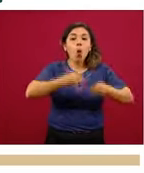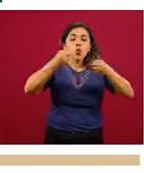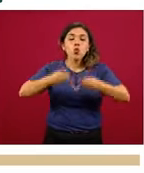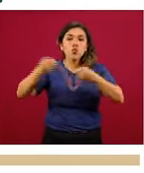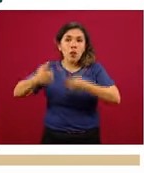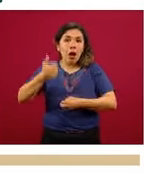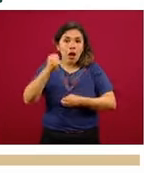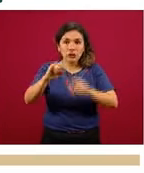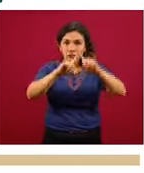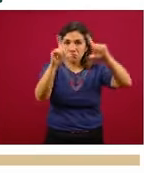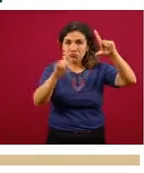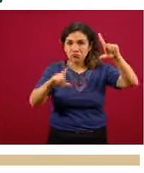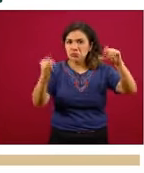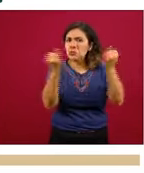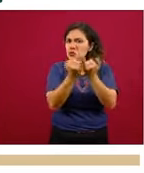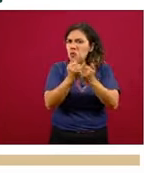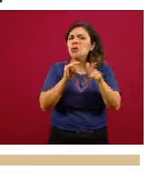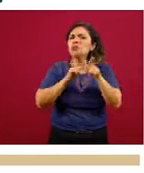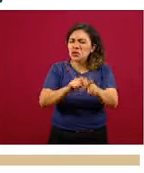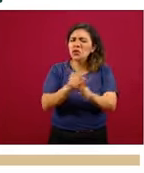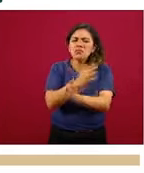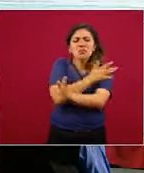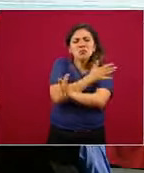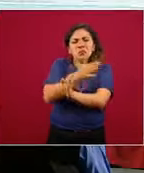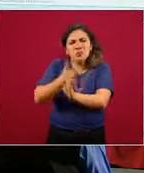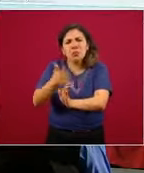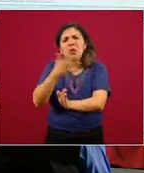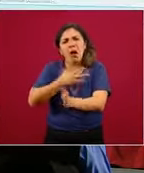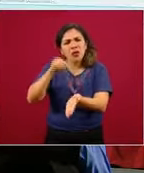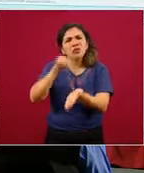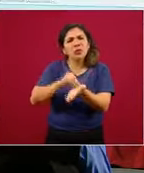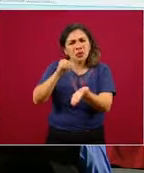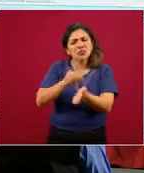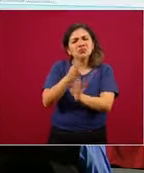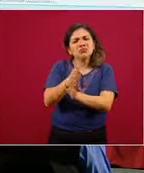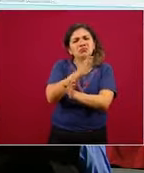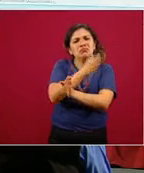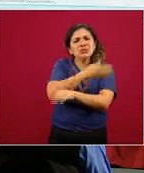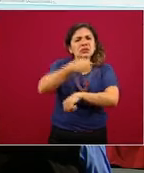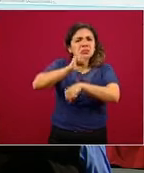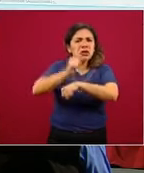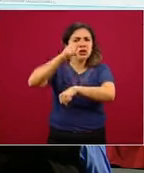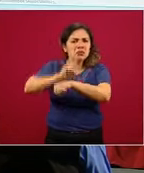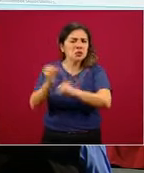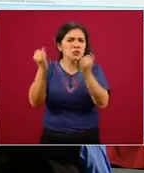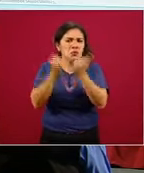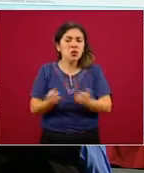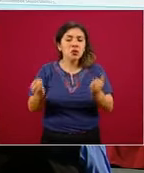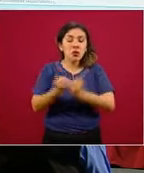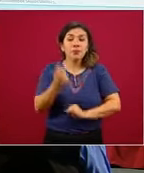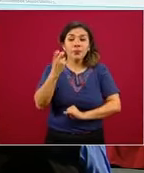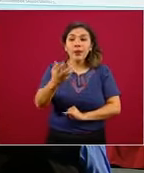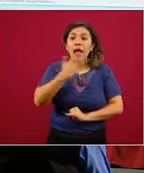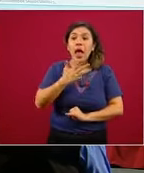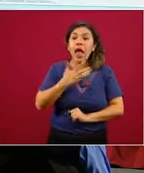nivel nacional, también es un porcentaje que se ha mantenido estable durante las últimas semanas, lo cual